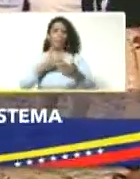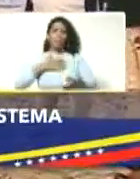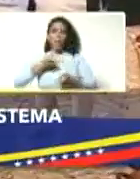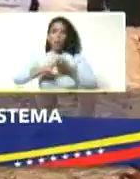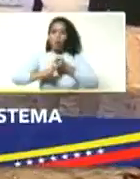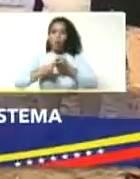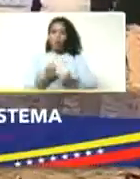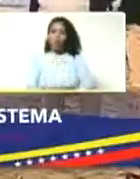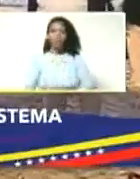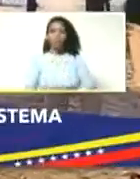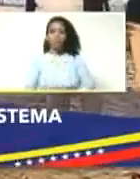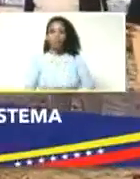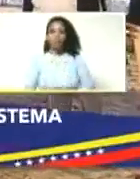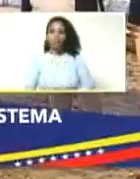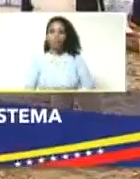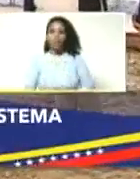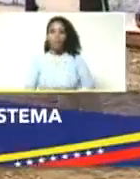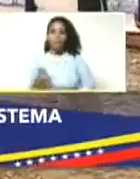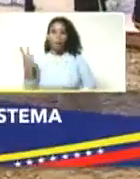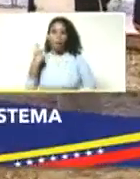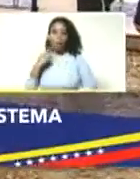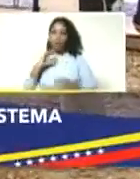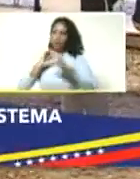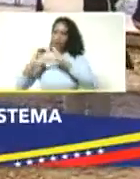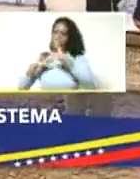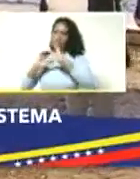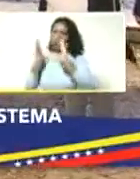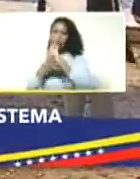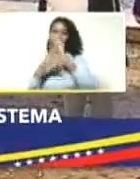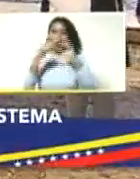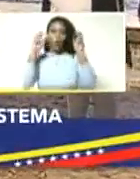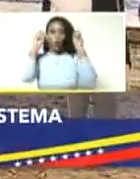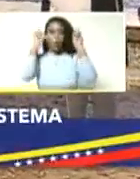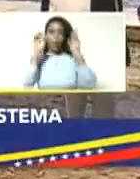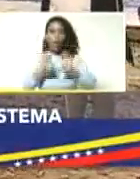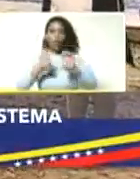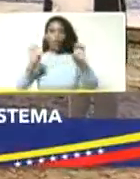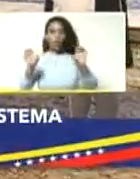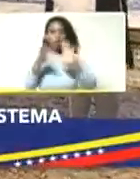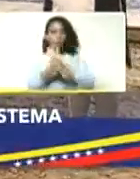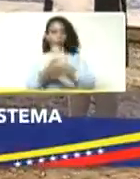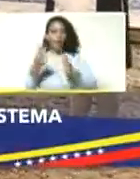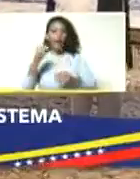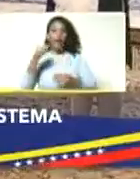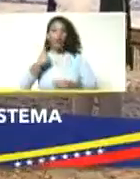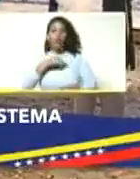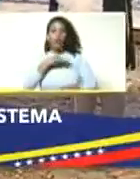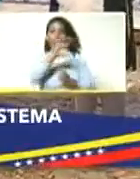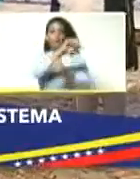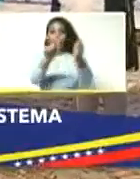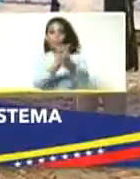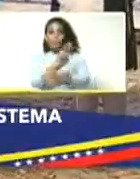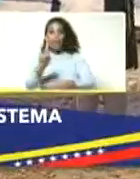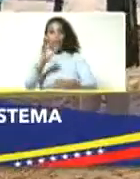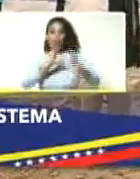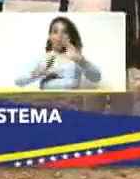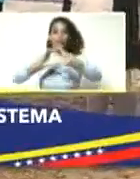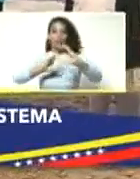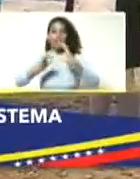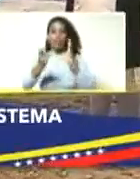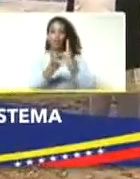Flores. Veníamos conversando sobre todos estos temas de la educación. Nuestra vicepresidenta de Ciencia y